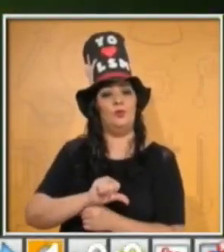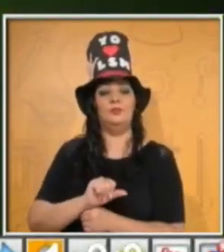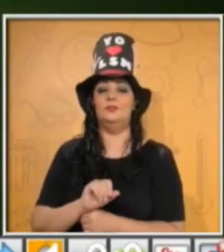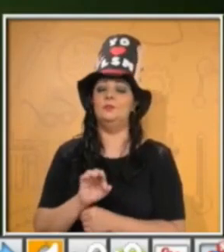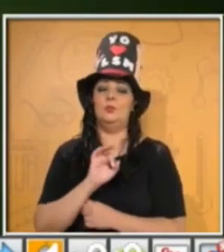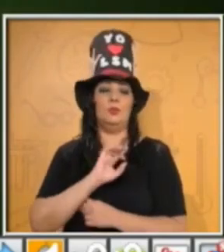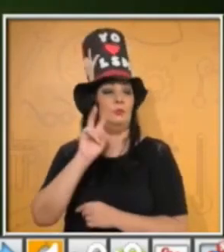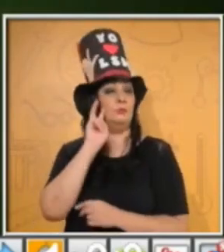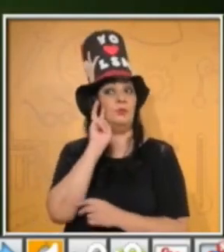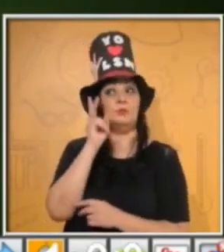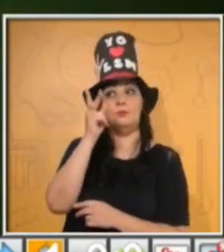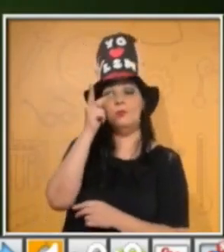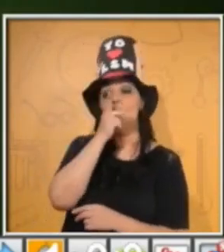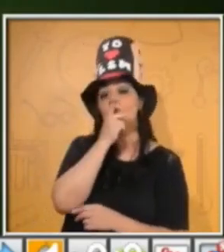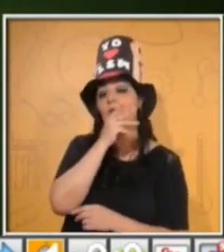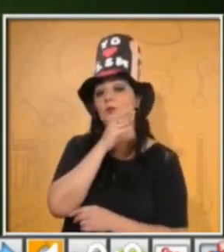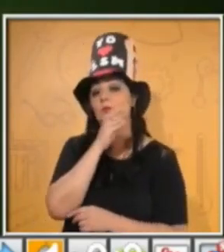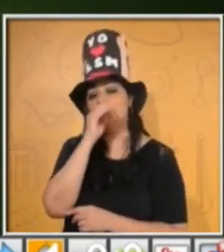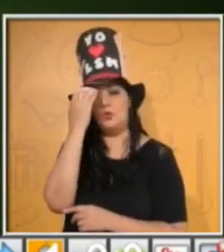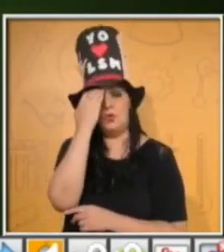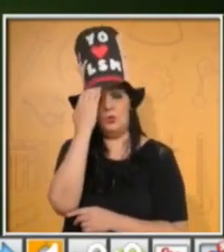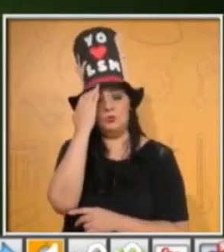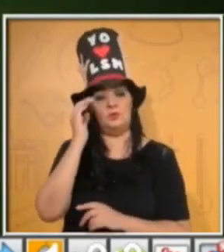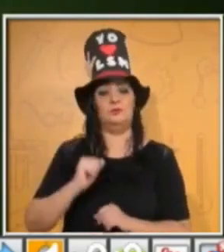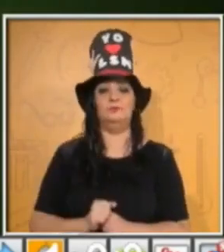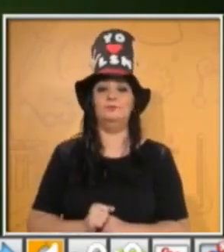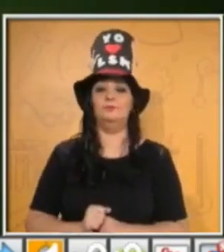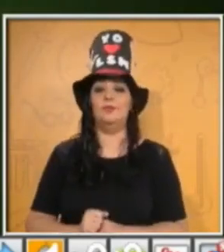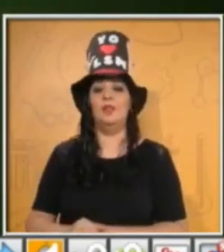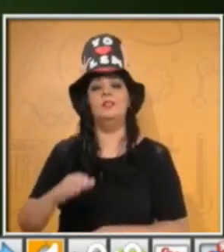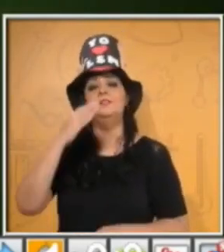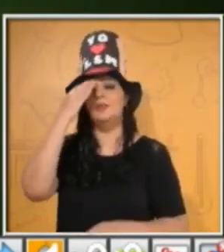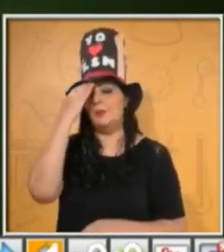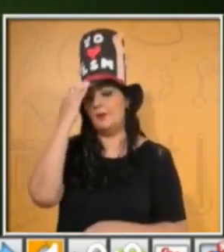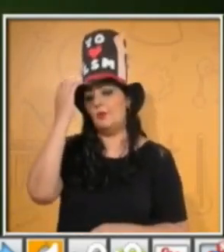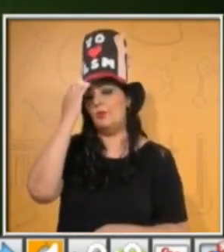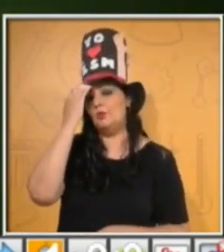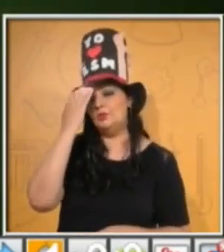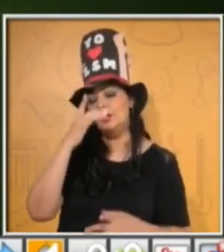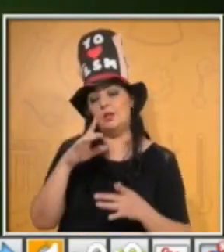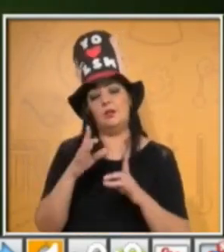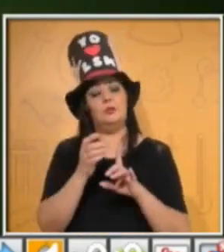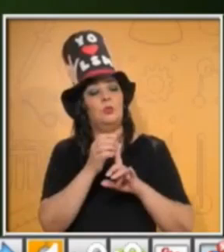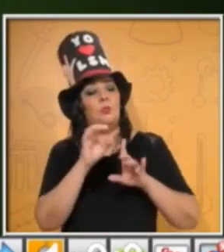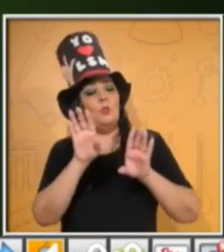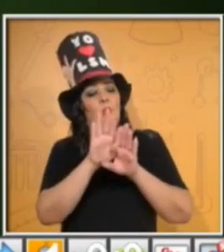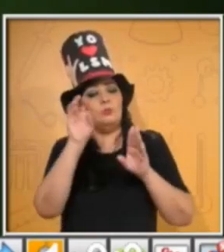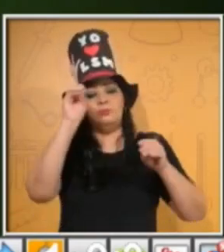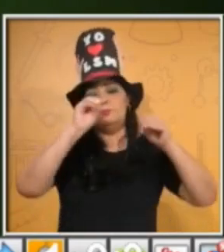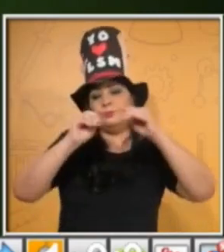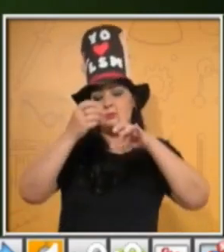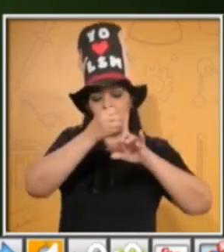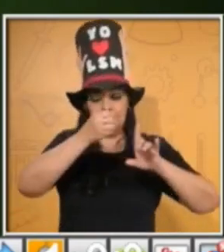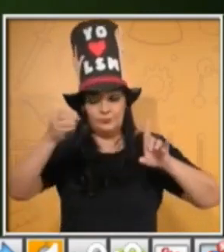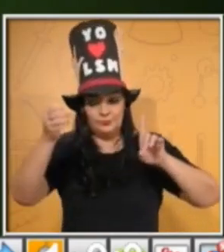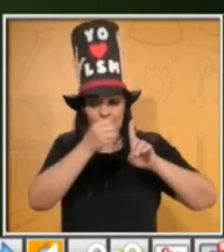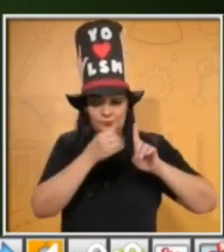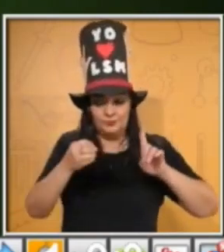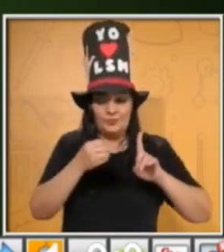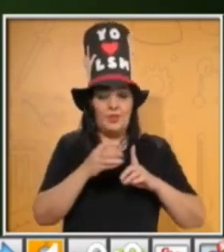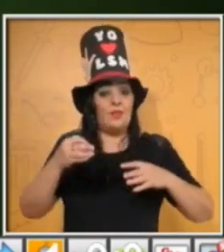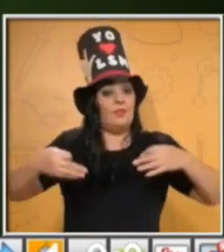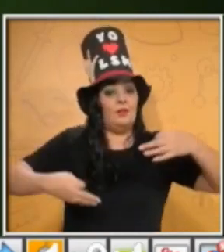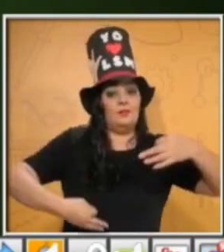lo conozcan. Aprendizaje esperado. Conocer la estructura de una obra de teatro. Recuerda que vamos a ver